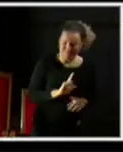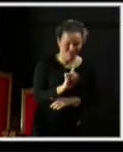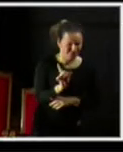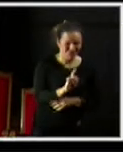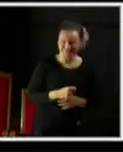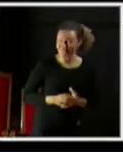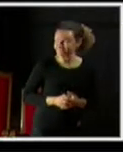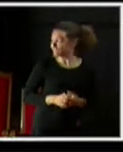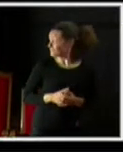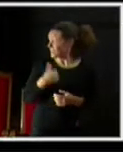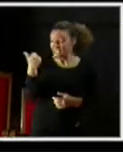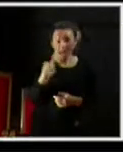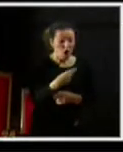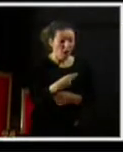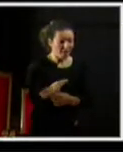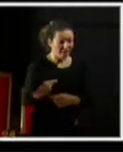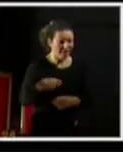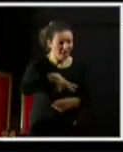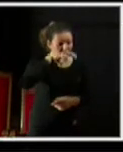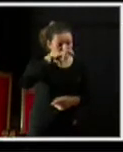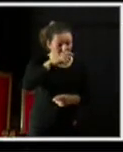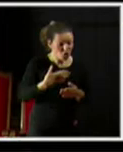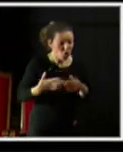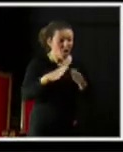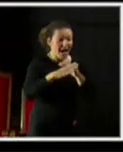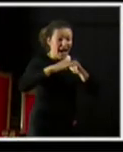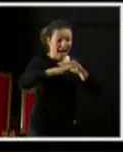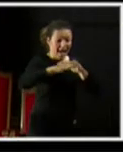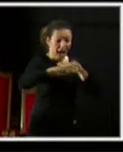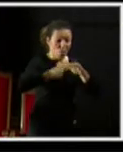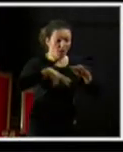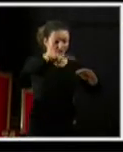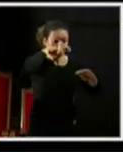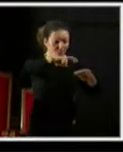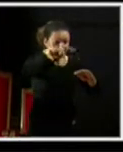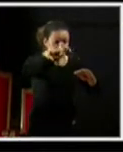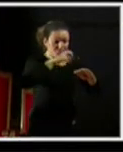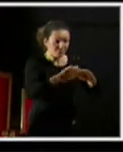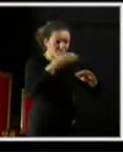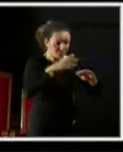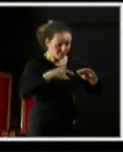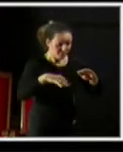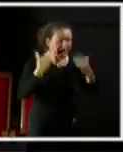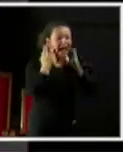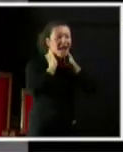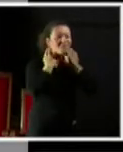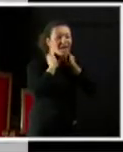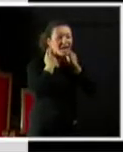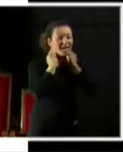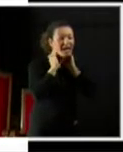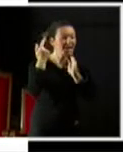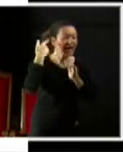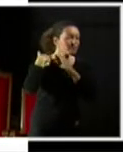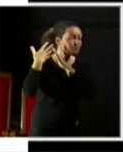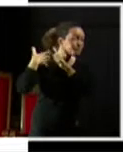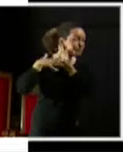nos trae aquí los peces respiran el oxígeno que está disuelto en el agua es oxígeno entra por la boca y llega a las branquias y las branquias son